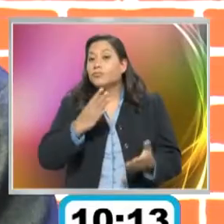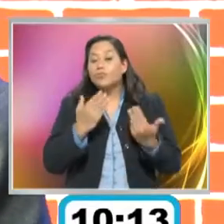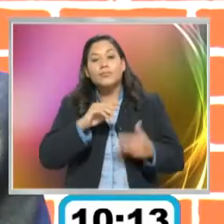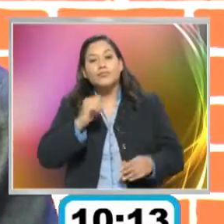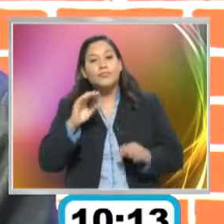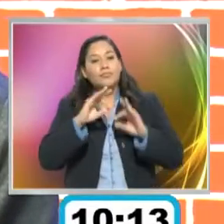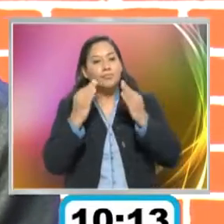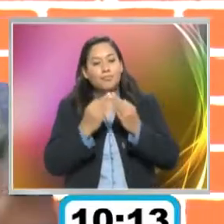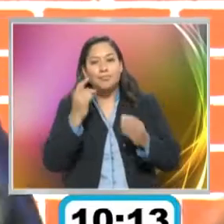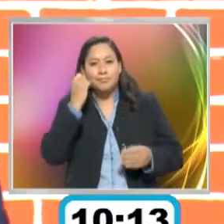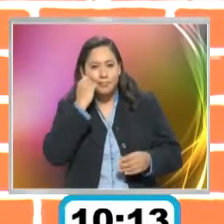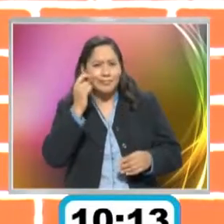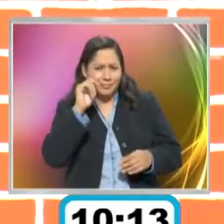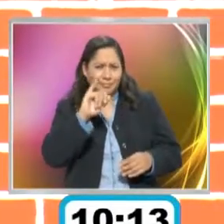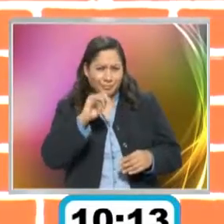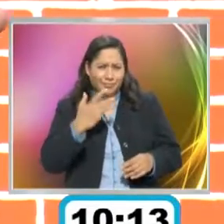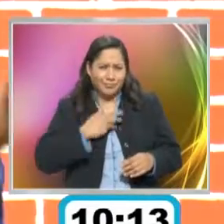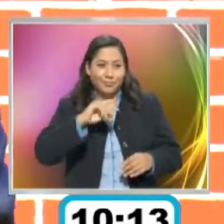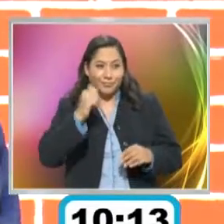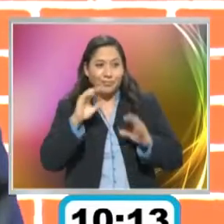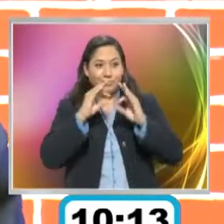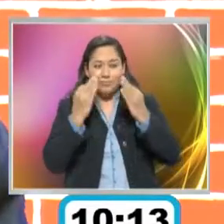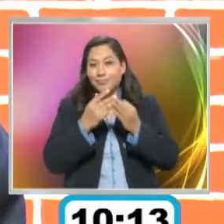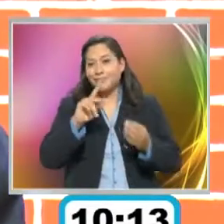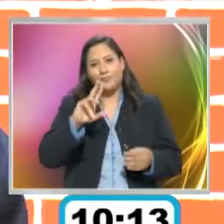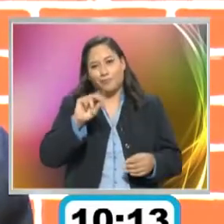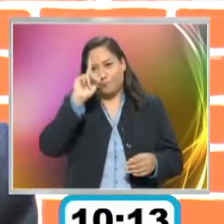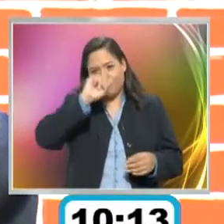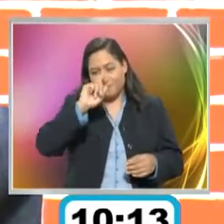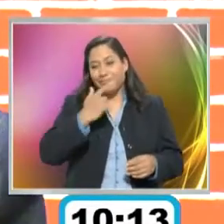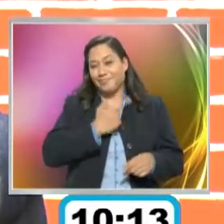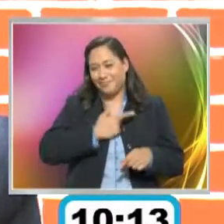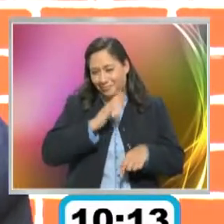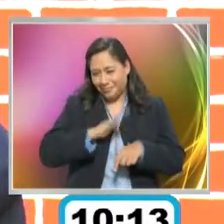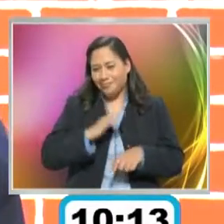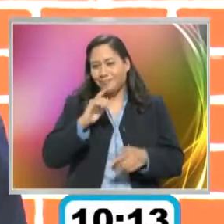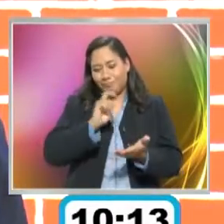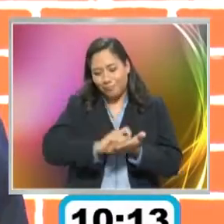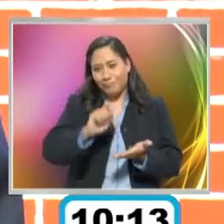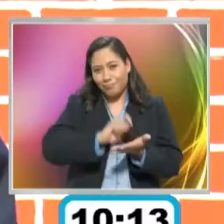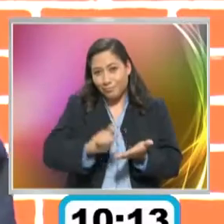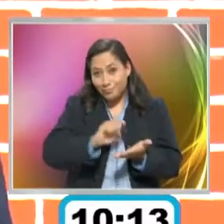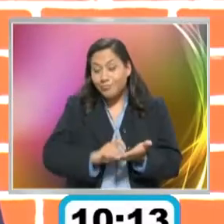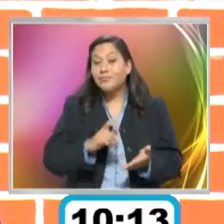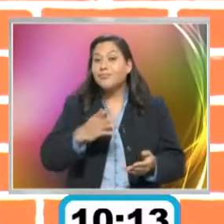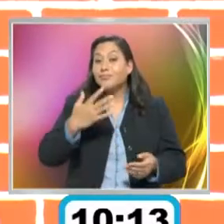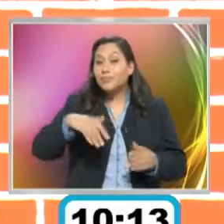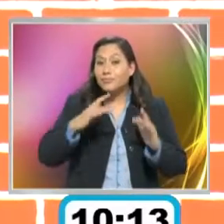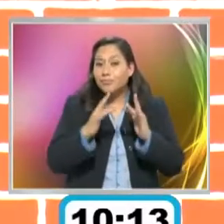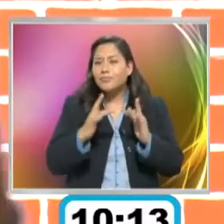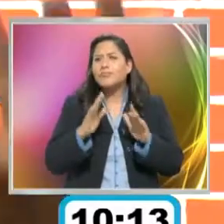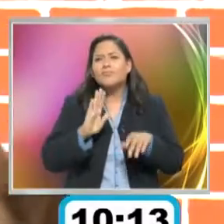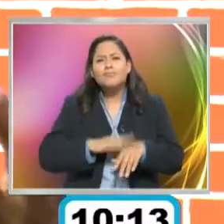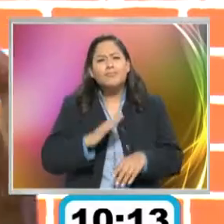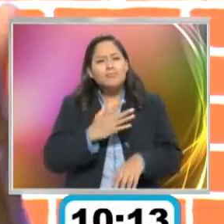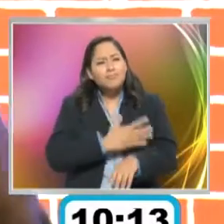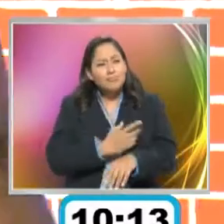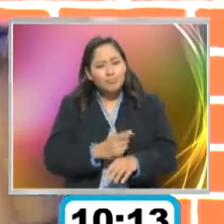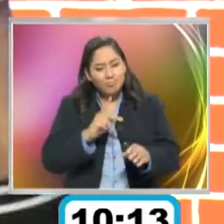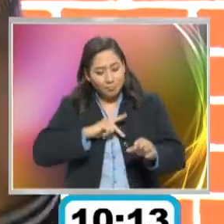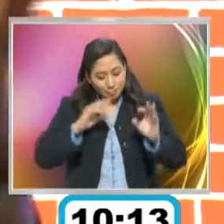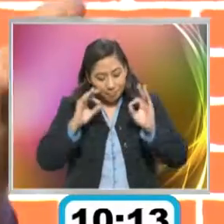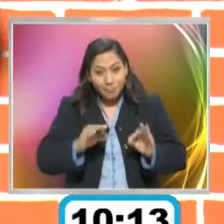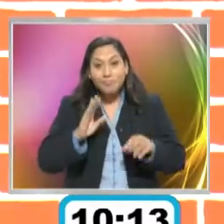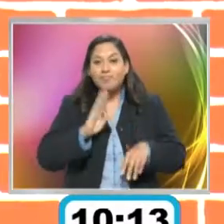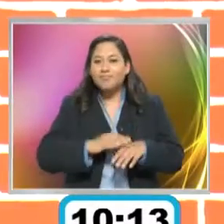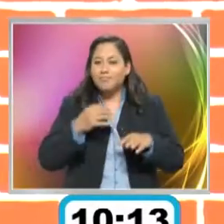de hacerlo. Bueno, sí hay otras formas, pero yo no las recomiendo. Me gusta más componer desde ahí y buscar conectar desde lo más sincero de mí con lo